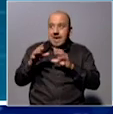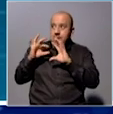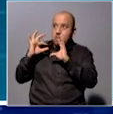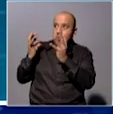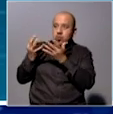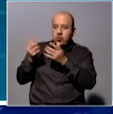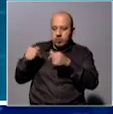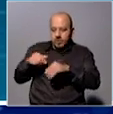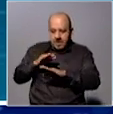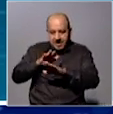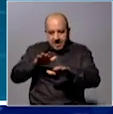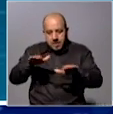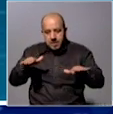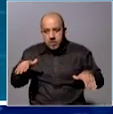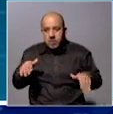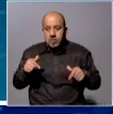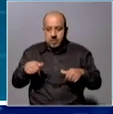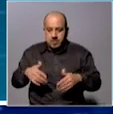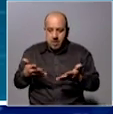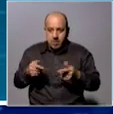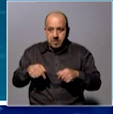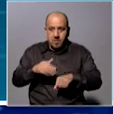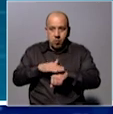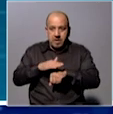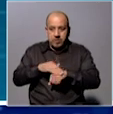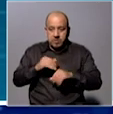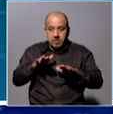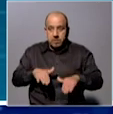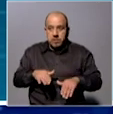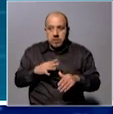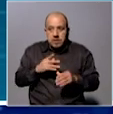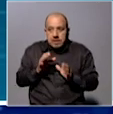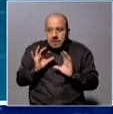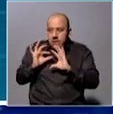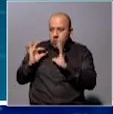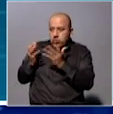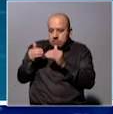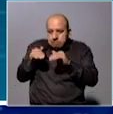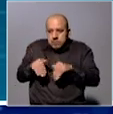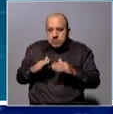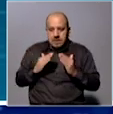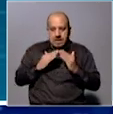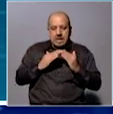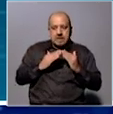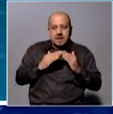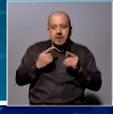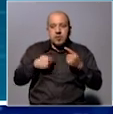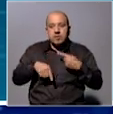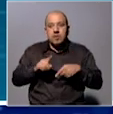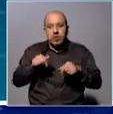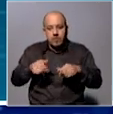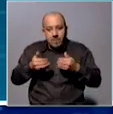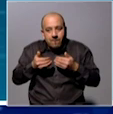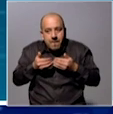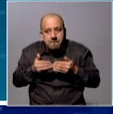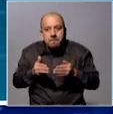del niño durante esta cuarentena o aislamiento ha quedado muy chiquito. Entonces, cuando se abra